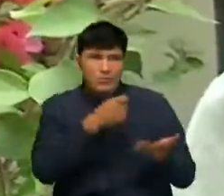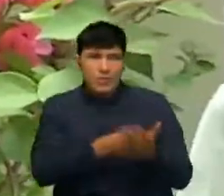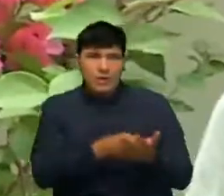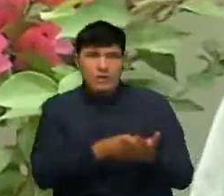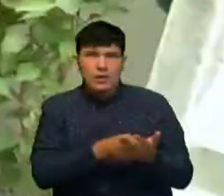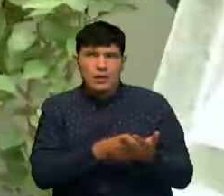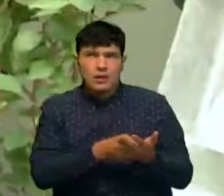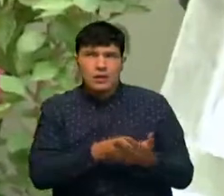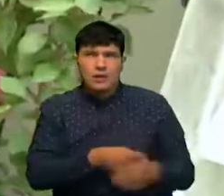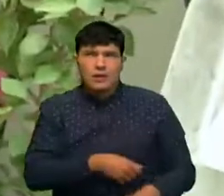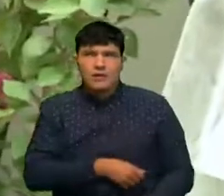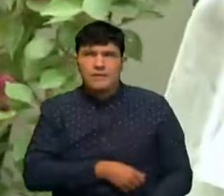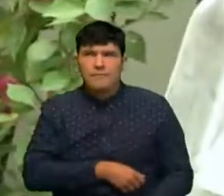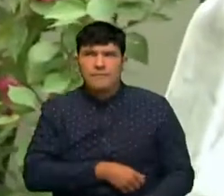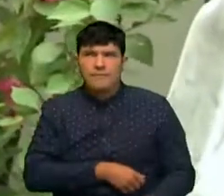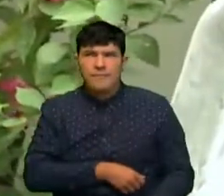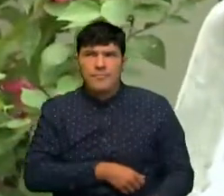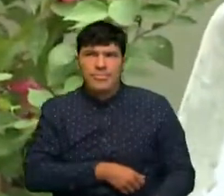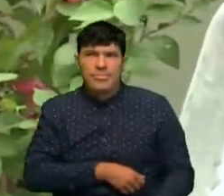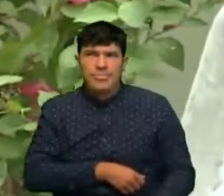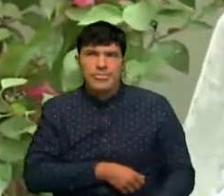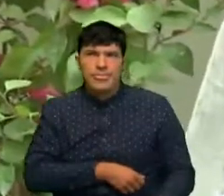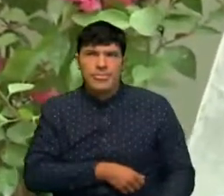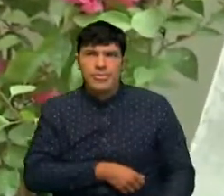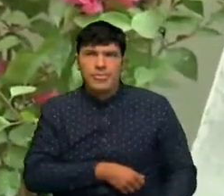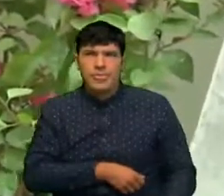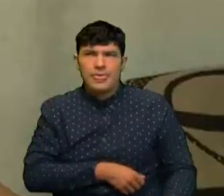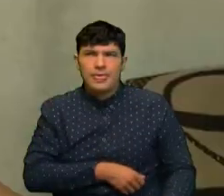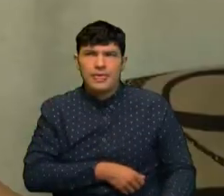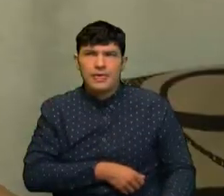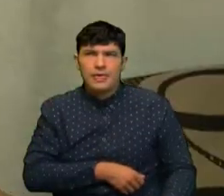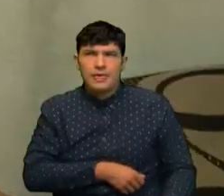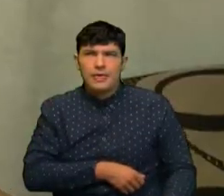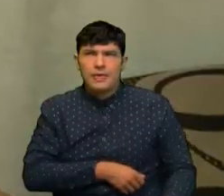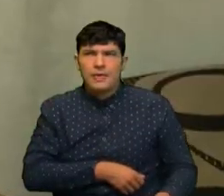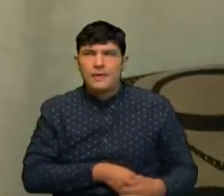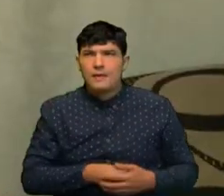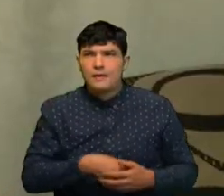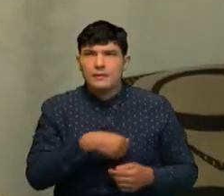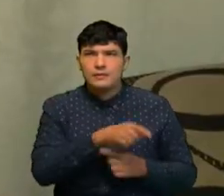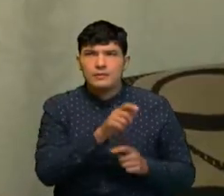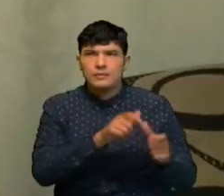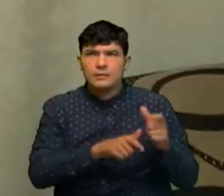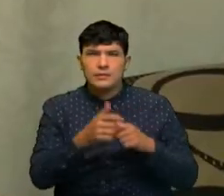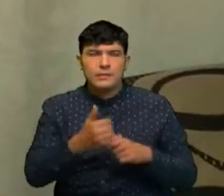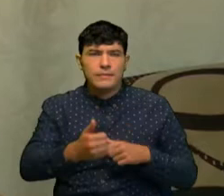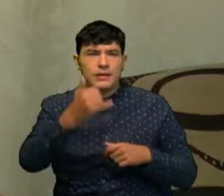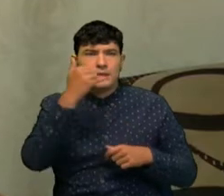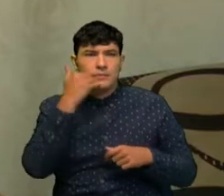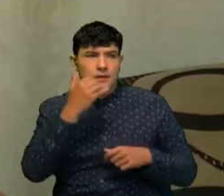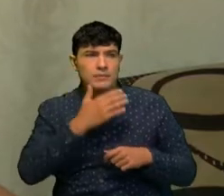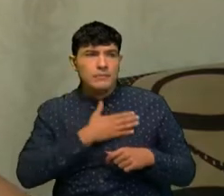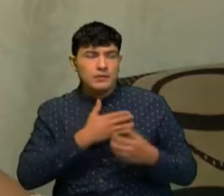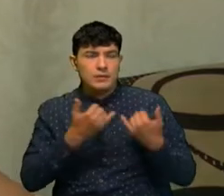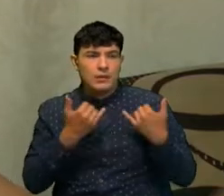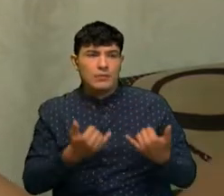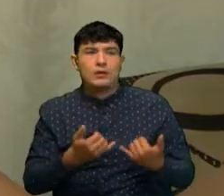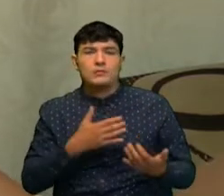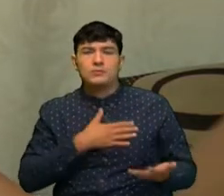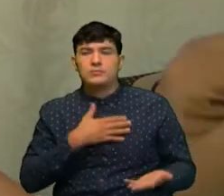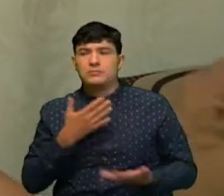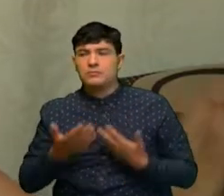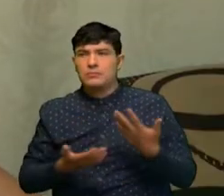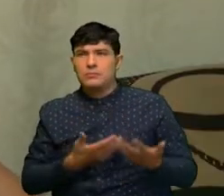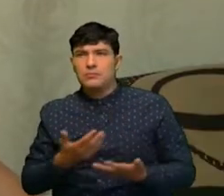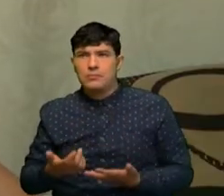no tuvieron de haberme avisado, sino que me llamaron. Entonces y yo en todo caso